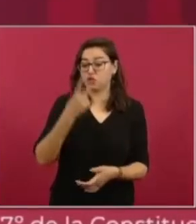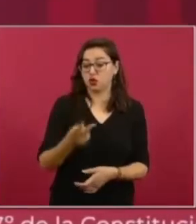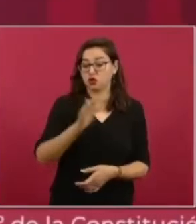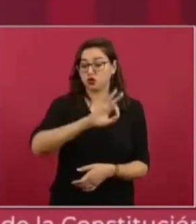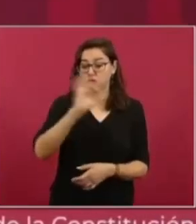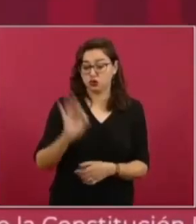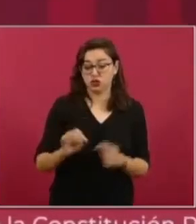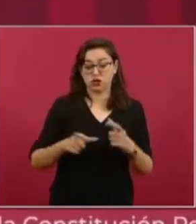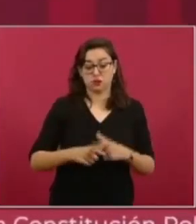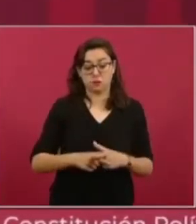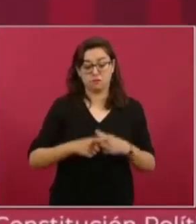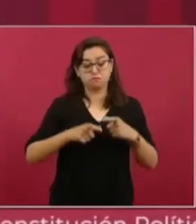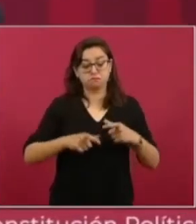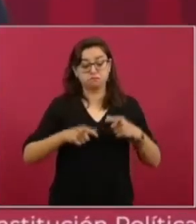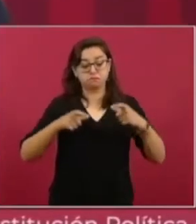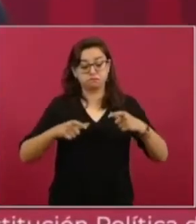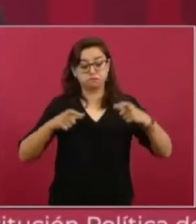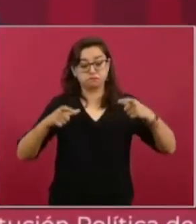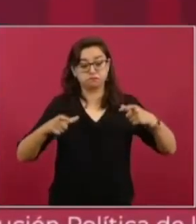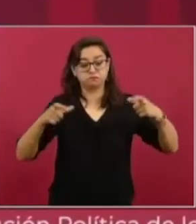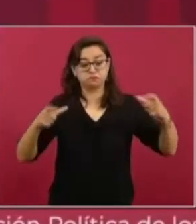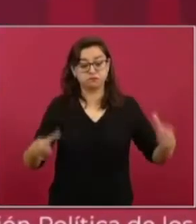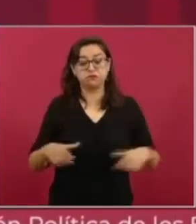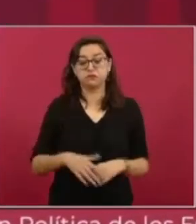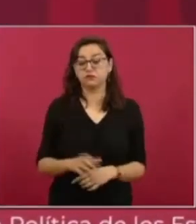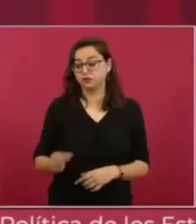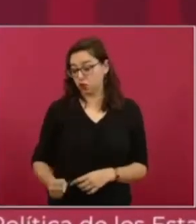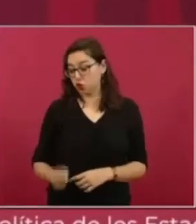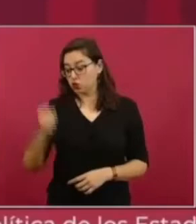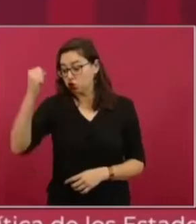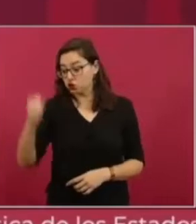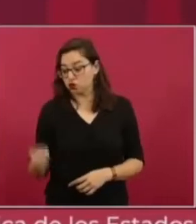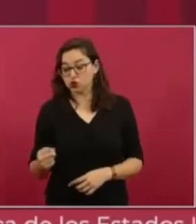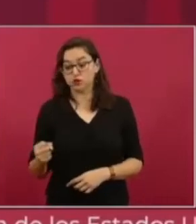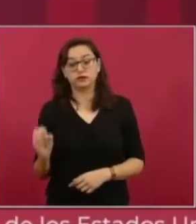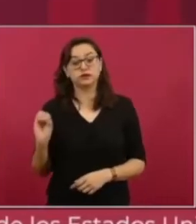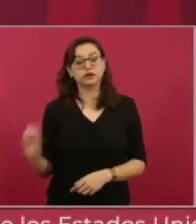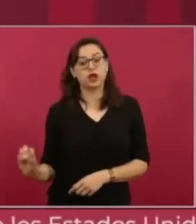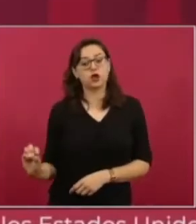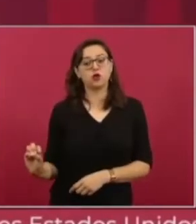2% en promedio, del sur sureste 0%.